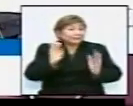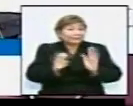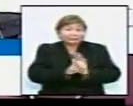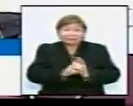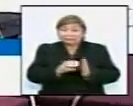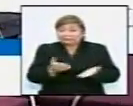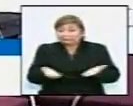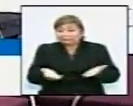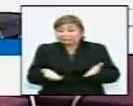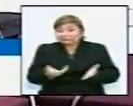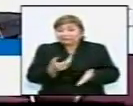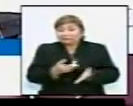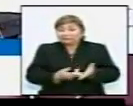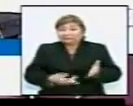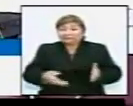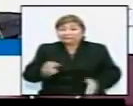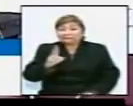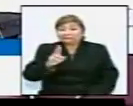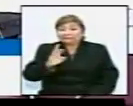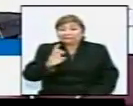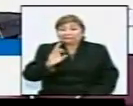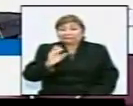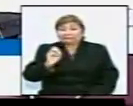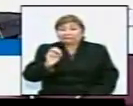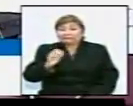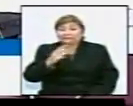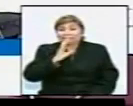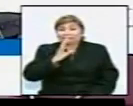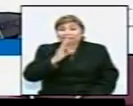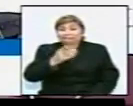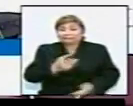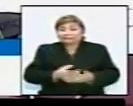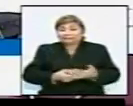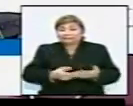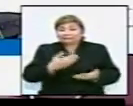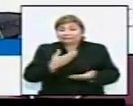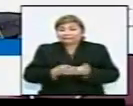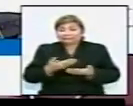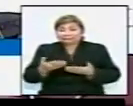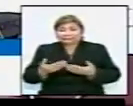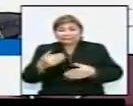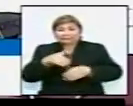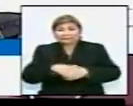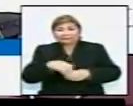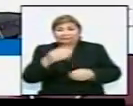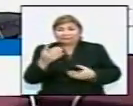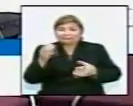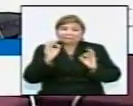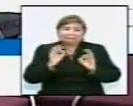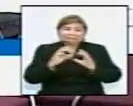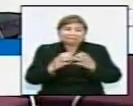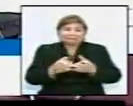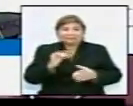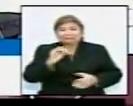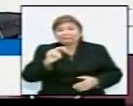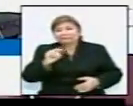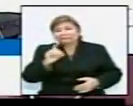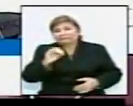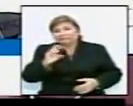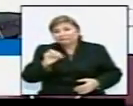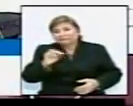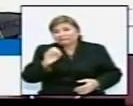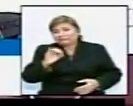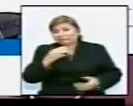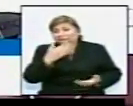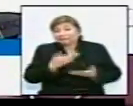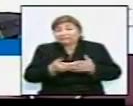Si no, ¿de qué reforma política nosotros vamos a hablar? ¿Queremos candidatos idóneos? Que estos,